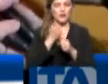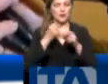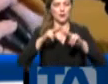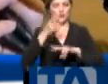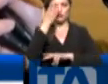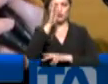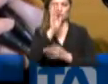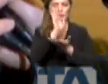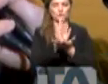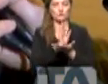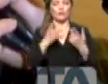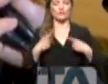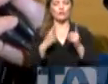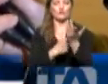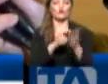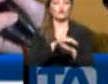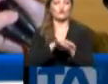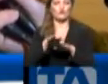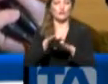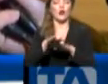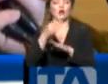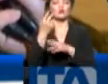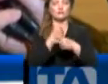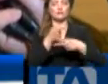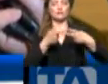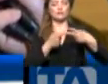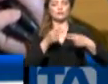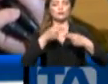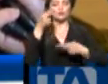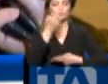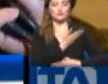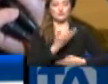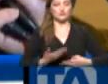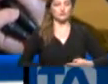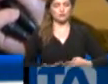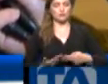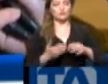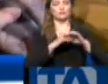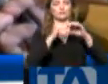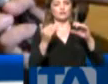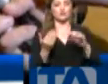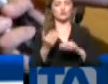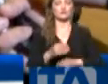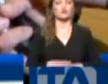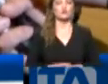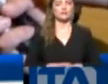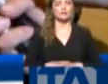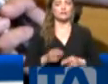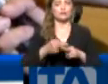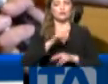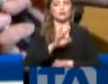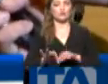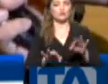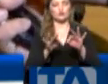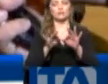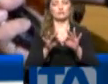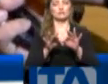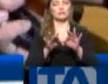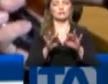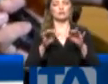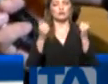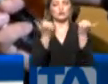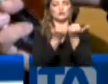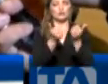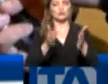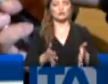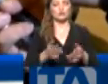El debate se planteó invitar a los dos ex presidentes del Consejo Nacional Electoral, ex prefectos, están mencionados